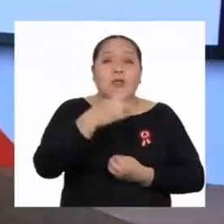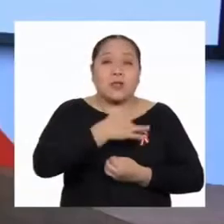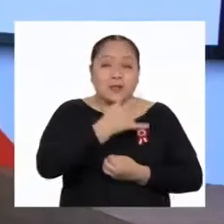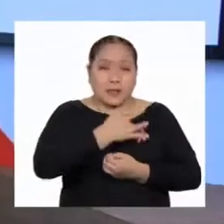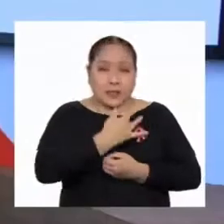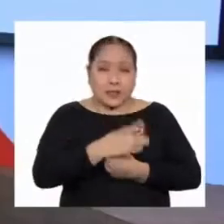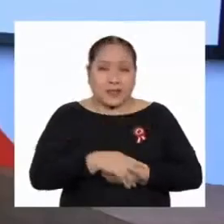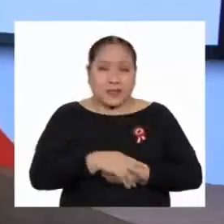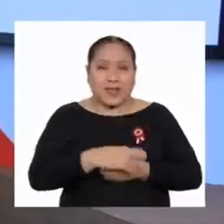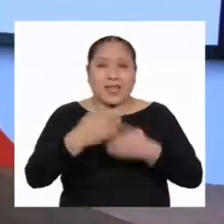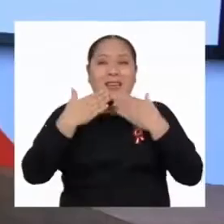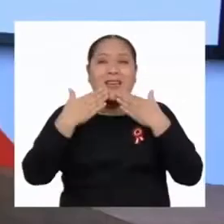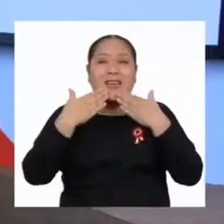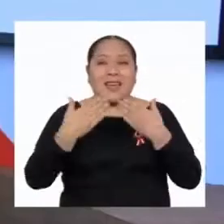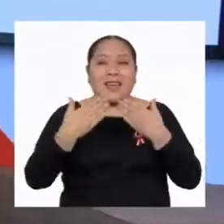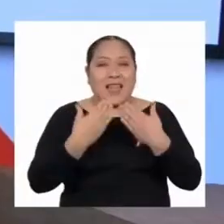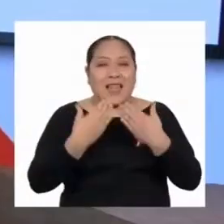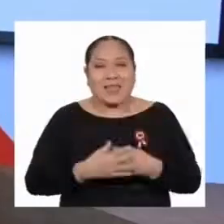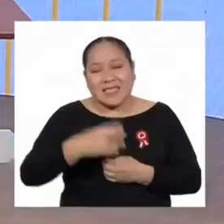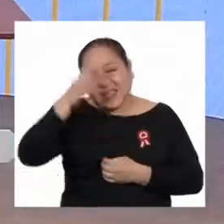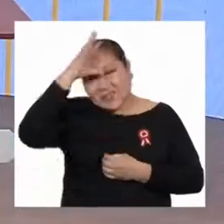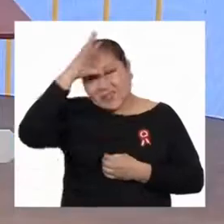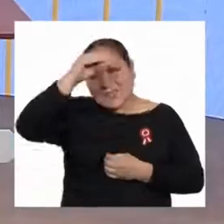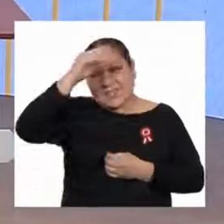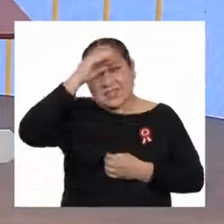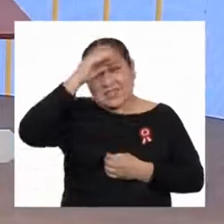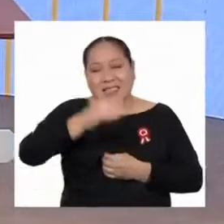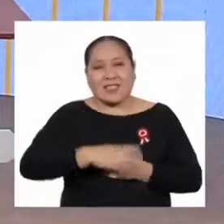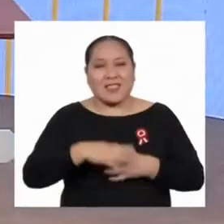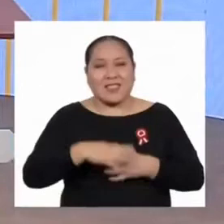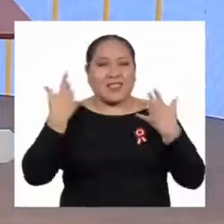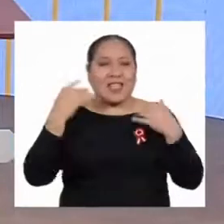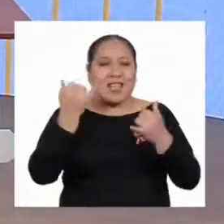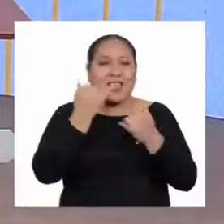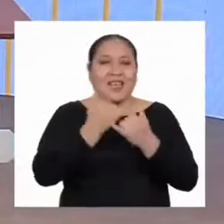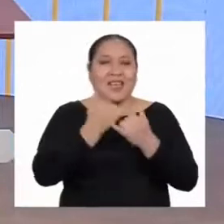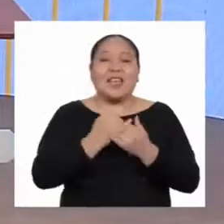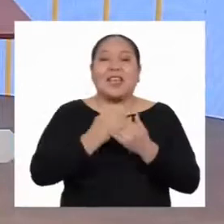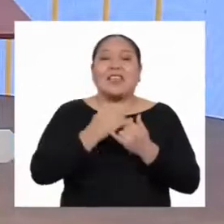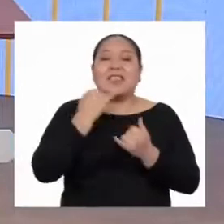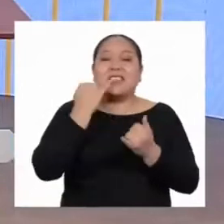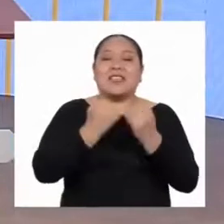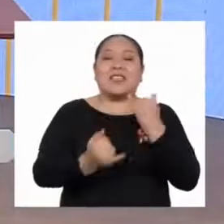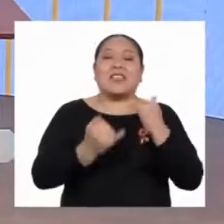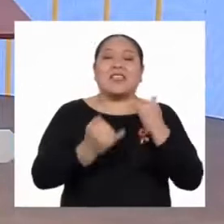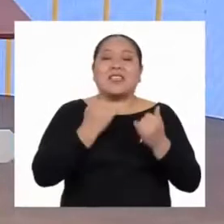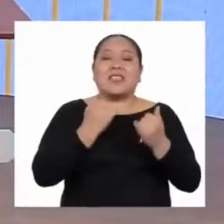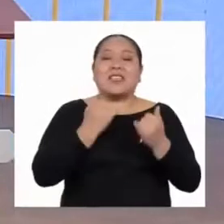Muchísimas gracias, chicas y chicos. Hemos llegado al final del programa de hoy.